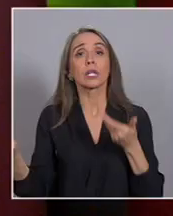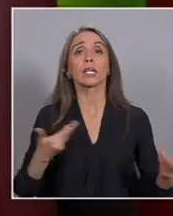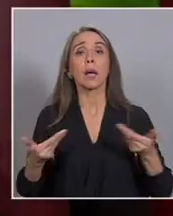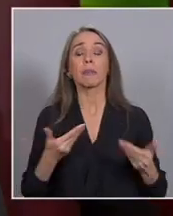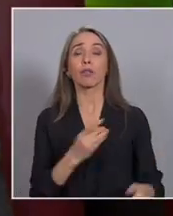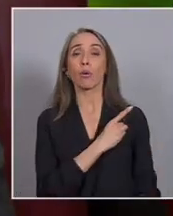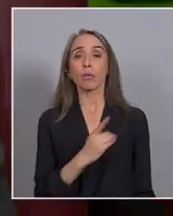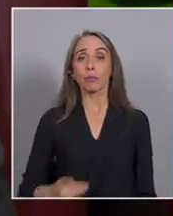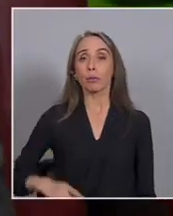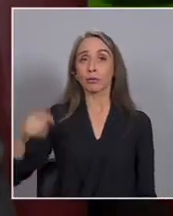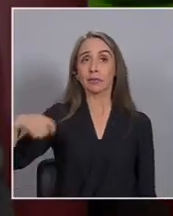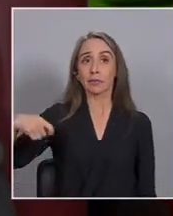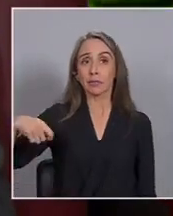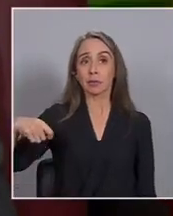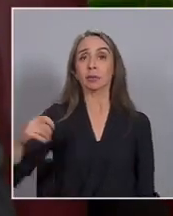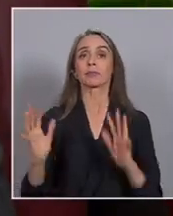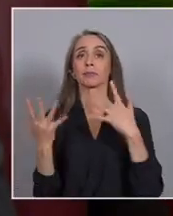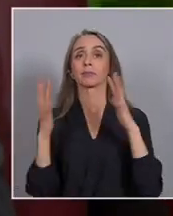parlamentarios.